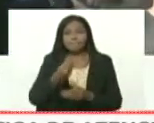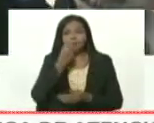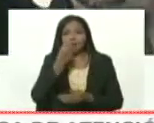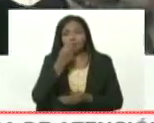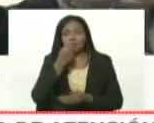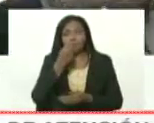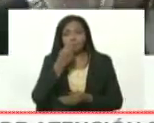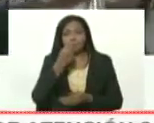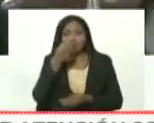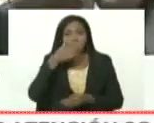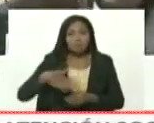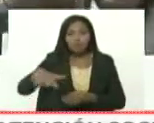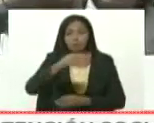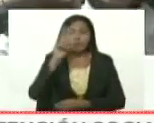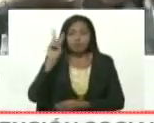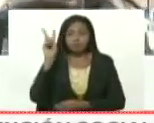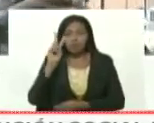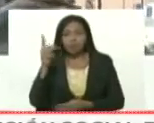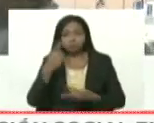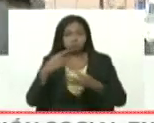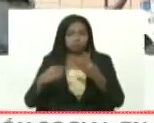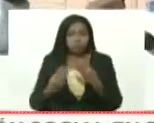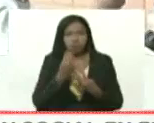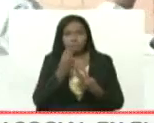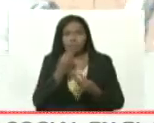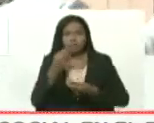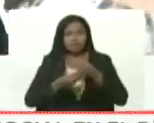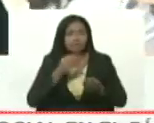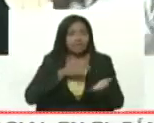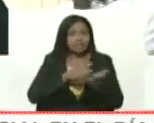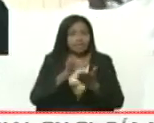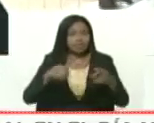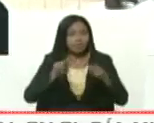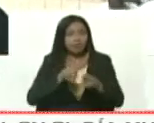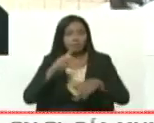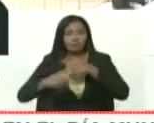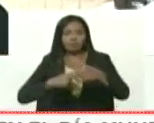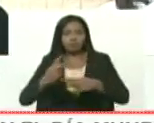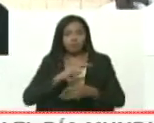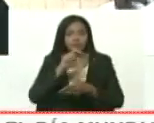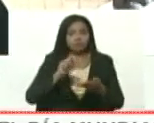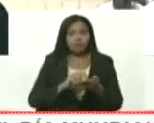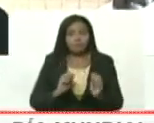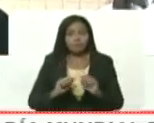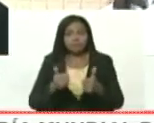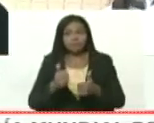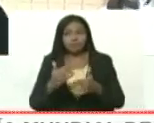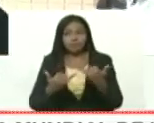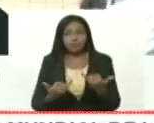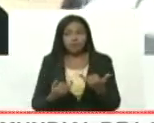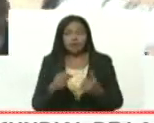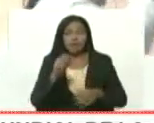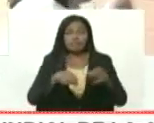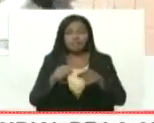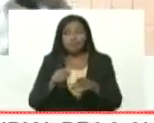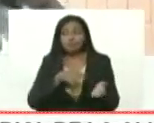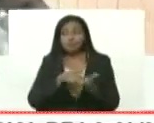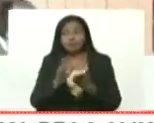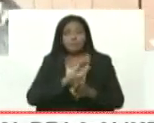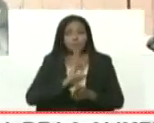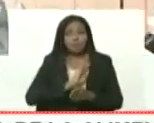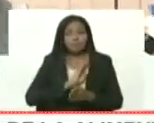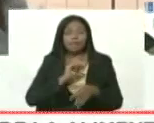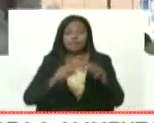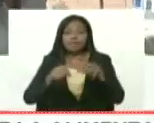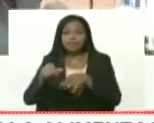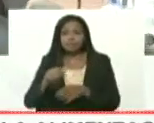pueblo de Venezuela, más la papa, sí. Garantizándolo con producción nacional, empezando por la semilla, soberanía de la semilla.